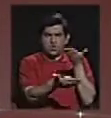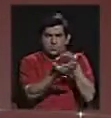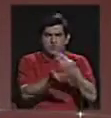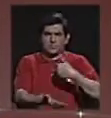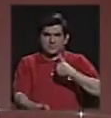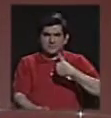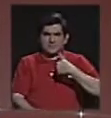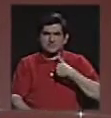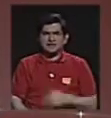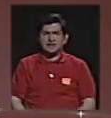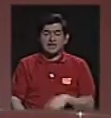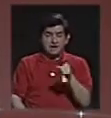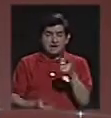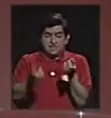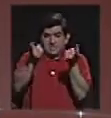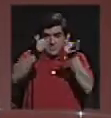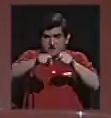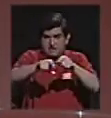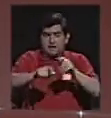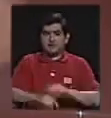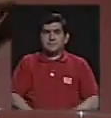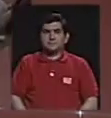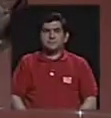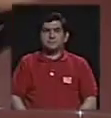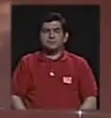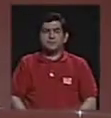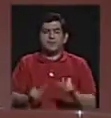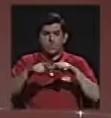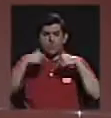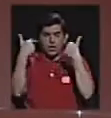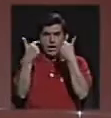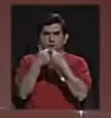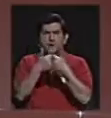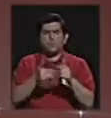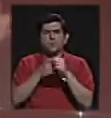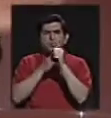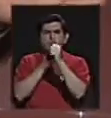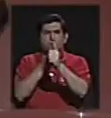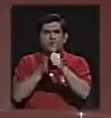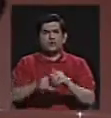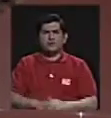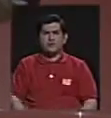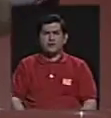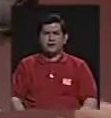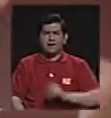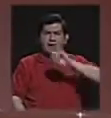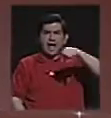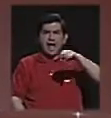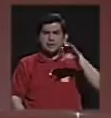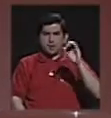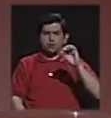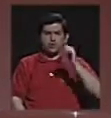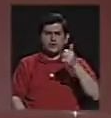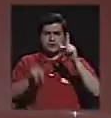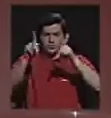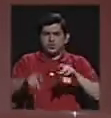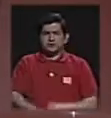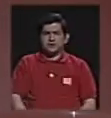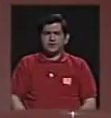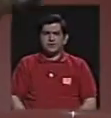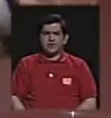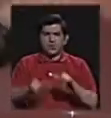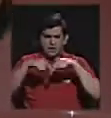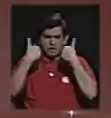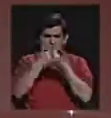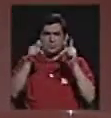viene haciendo el grupo que está encabezado por Jaime Ordóñez y otros intelectuales.